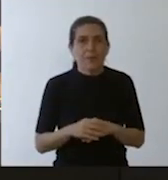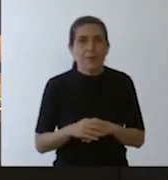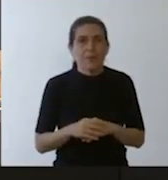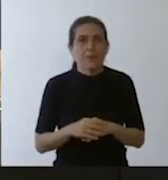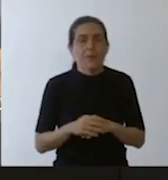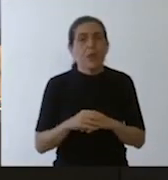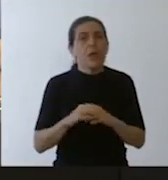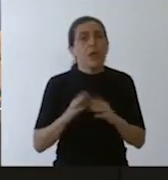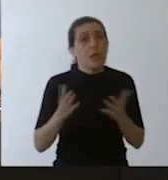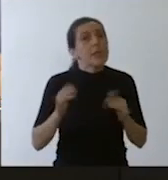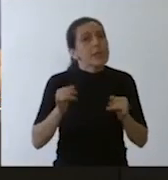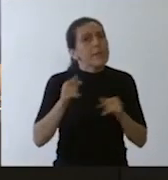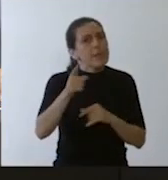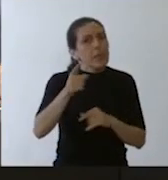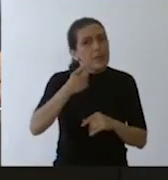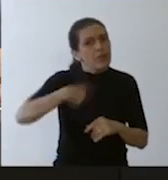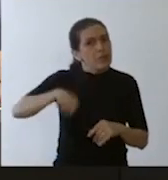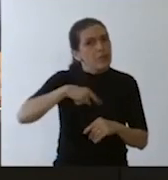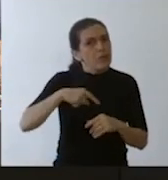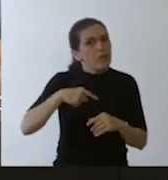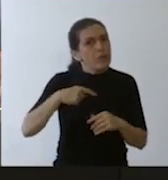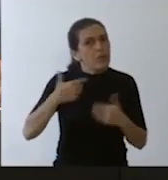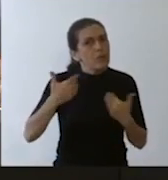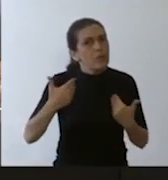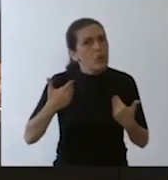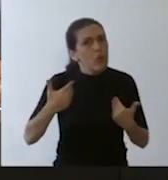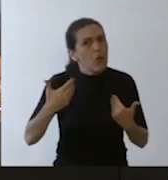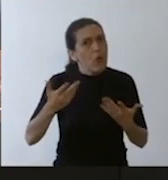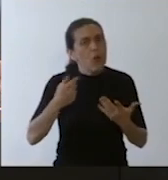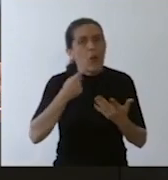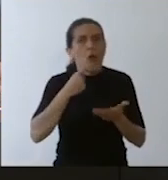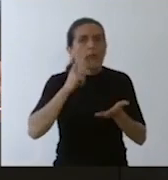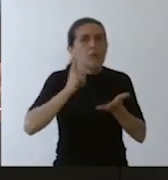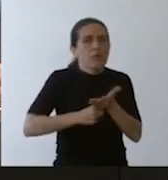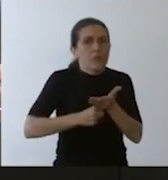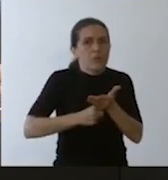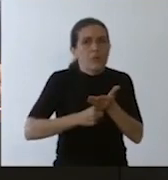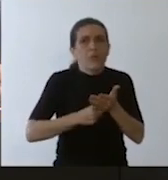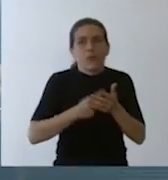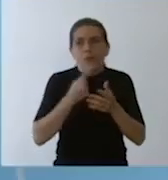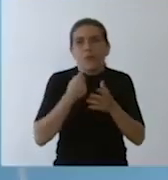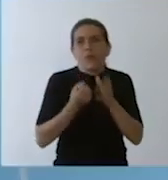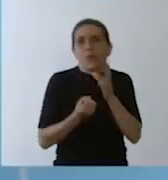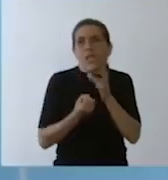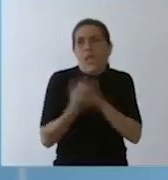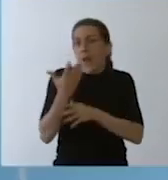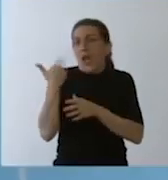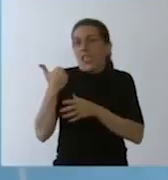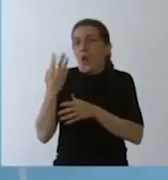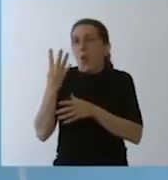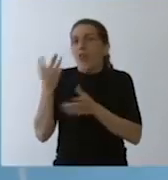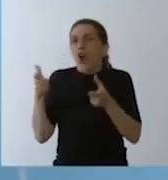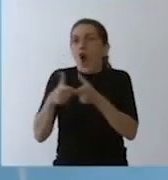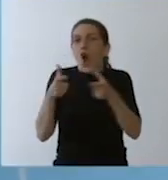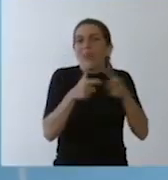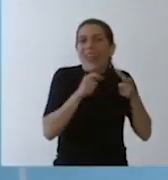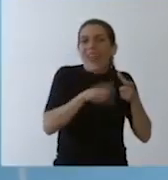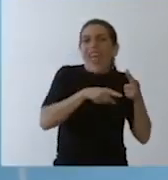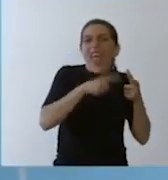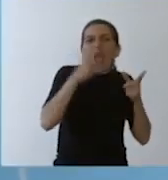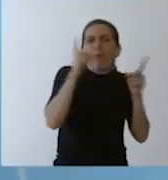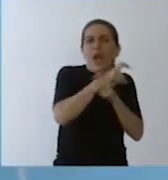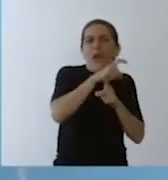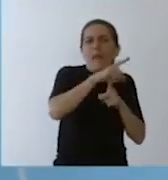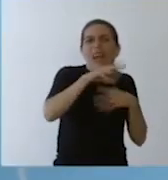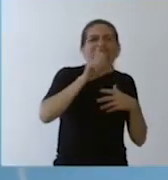Primero. Sí, nosotros obviamente que hemos determinado la creación ayer de 4 comités de crisis, uno por cada una de las modalidades